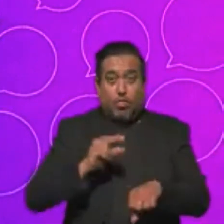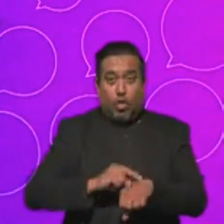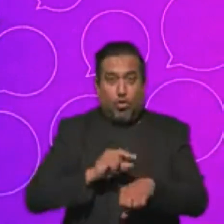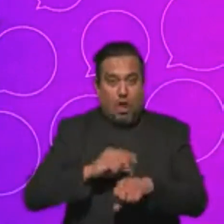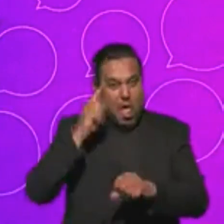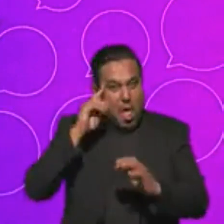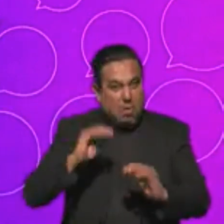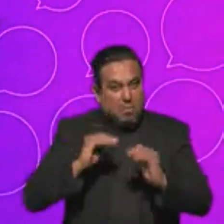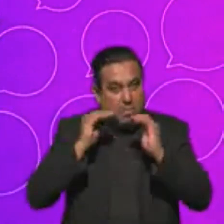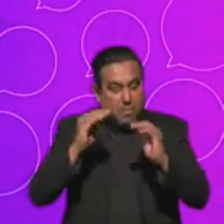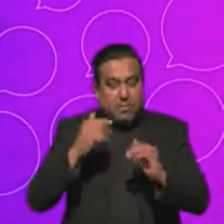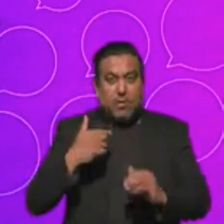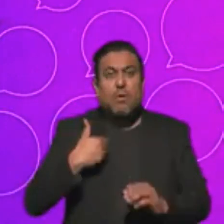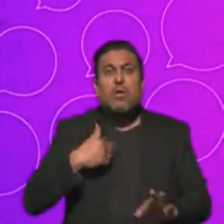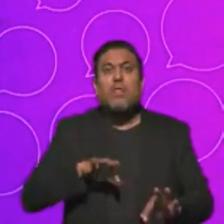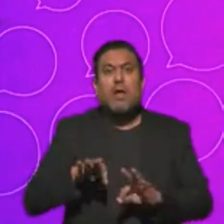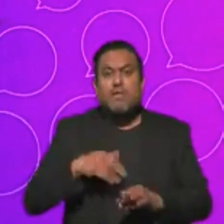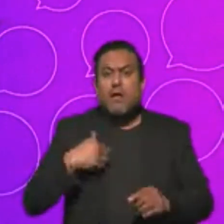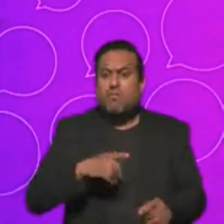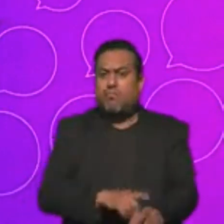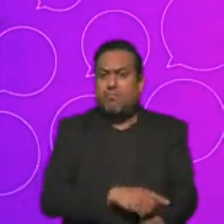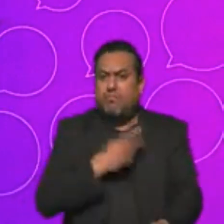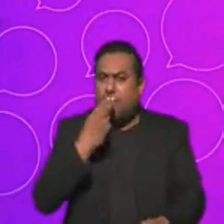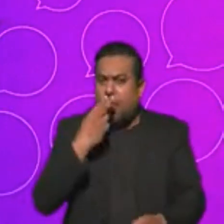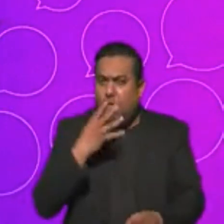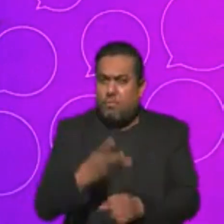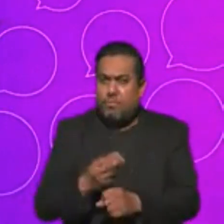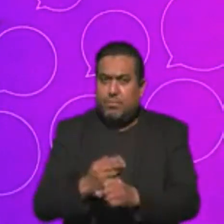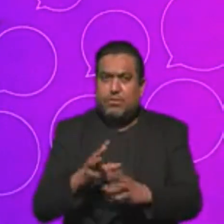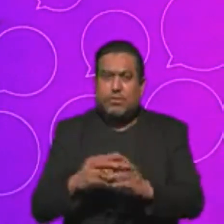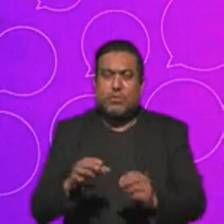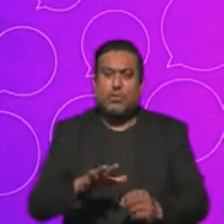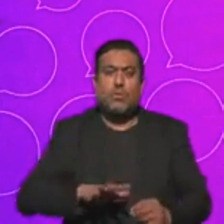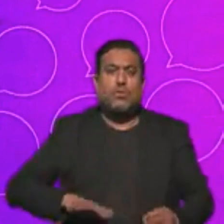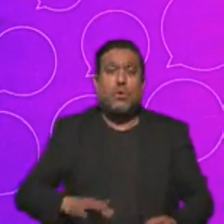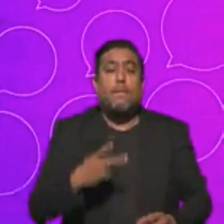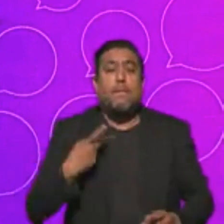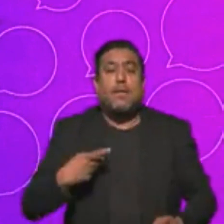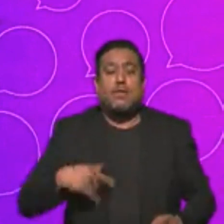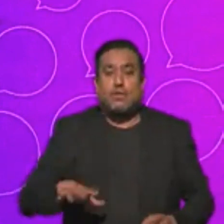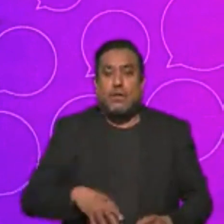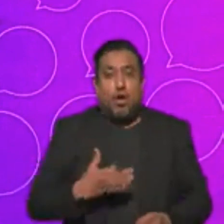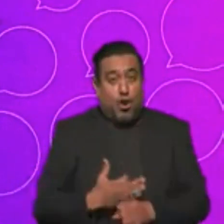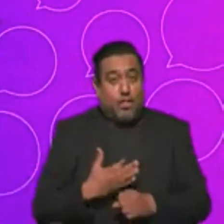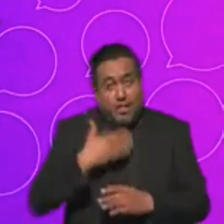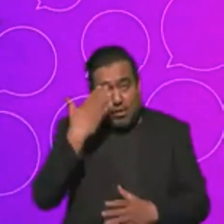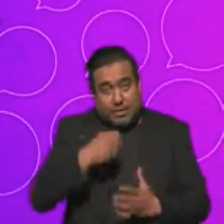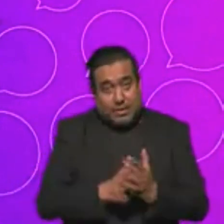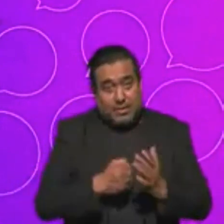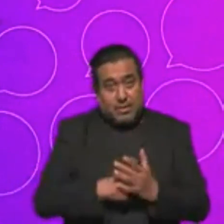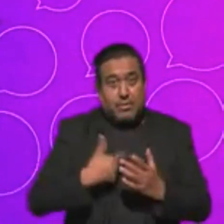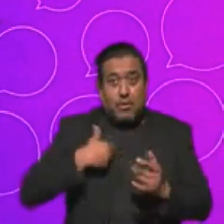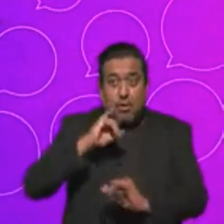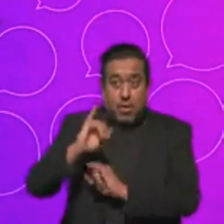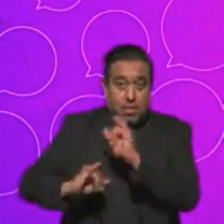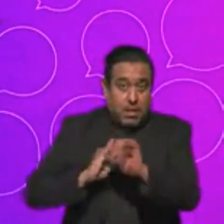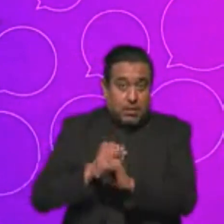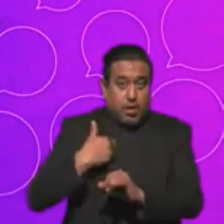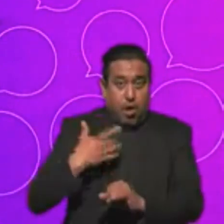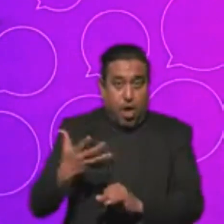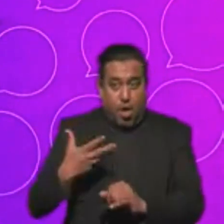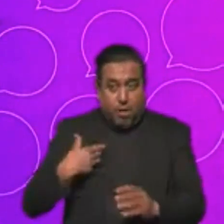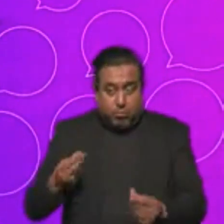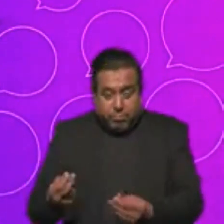carrera he trabajado para mejorar nuestra comunidad y brindar soluciones efectivas a los desafíos que enfrentamos tengo experiencia internacional en activismo He